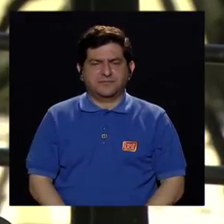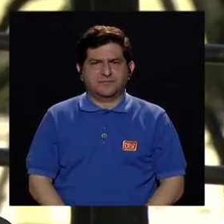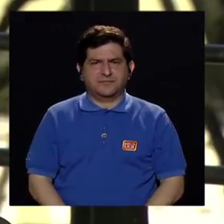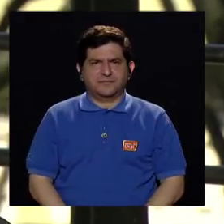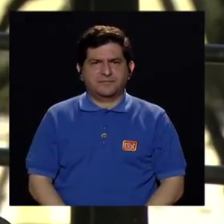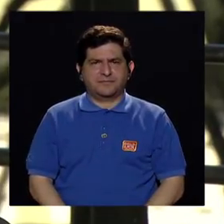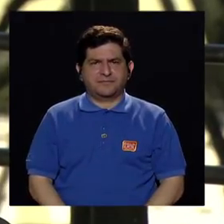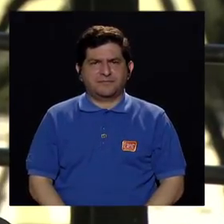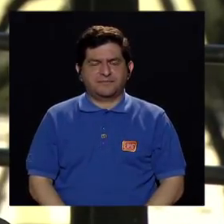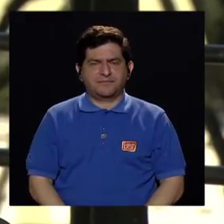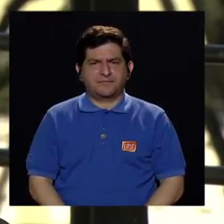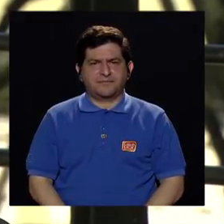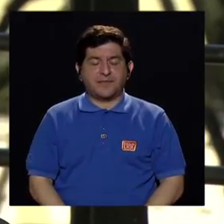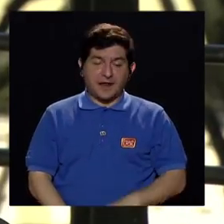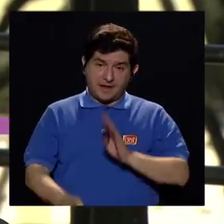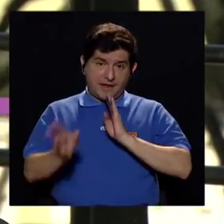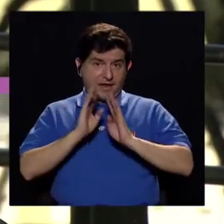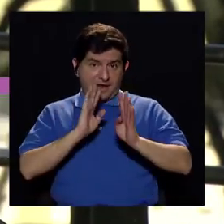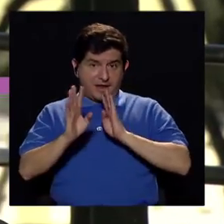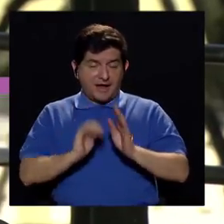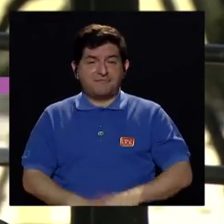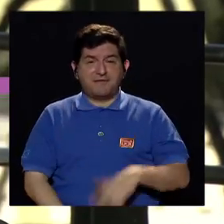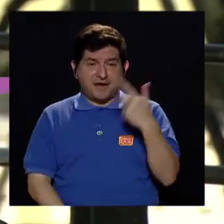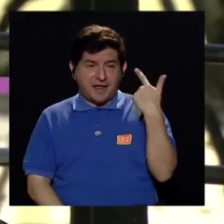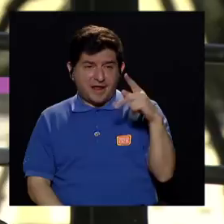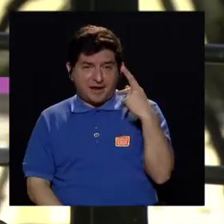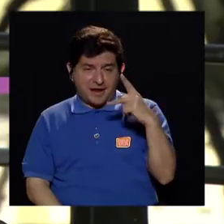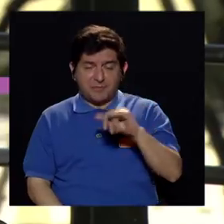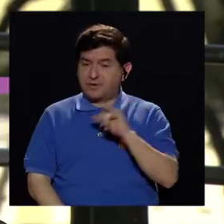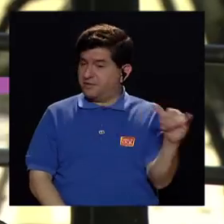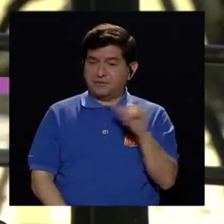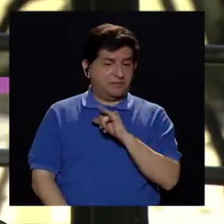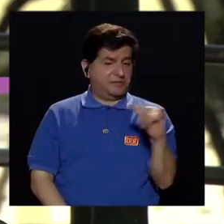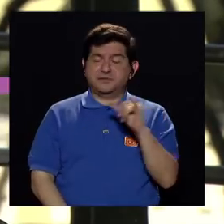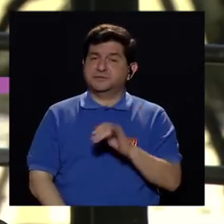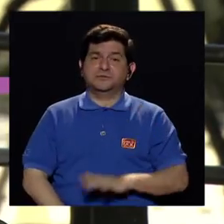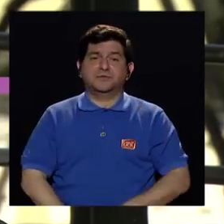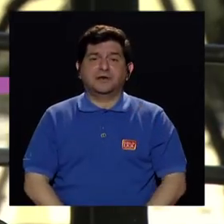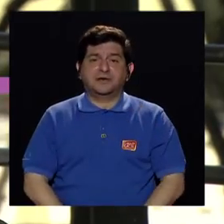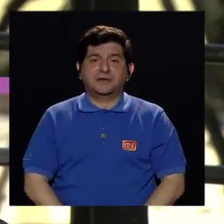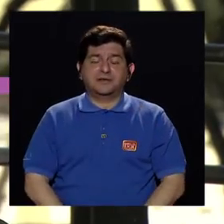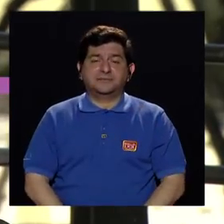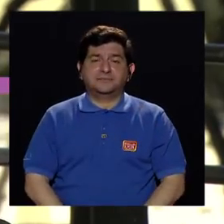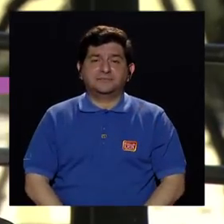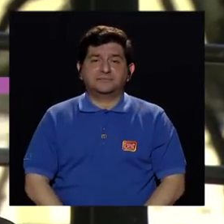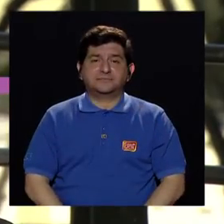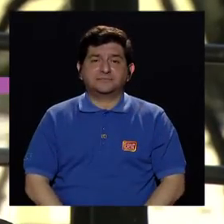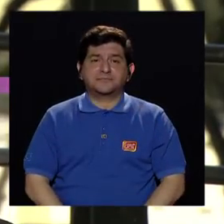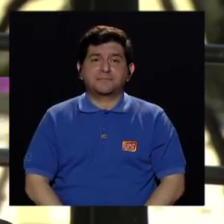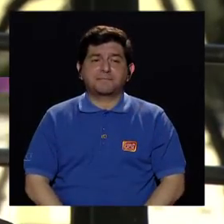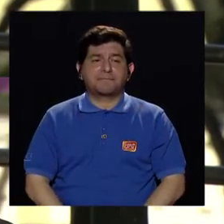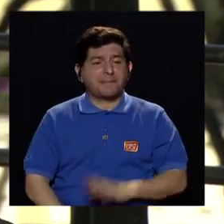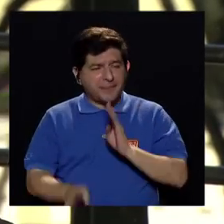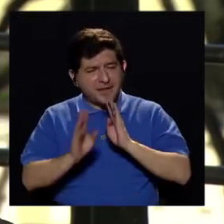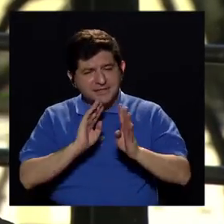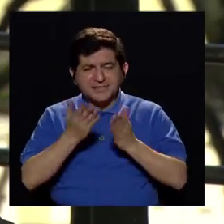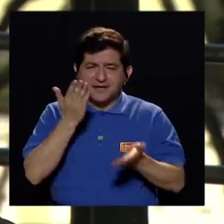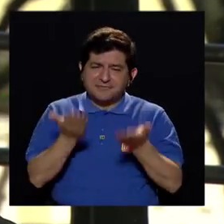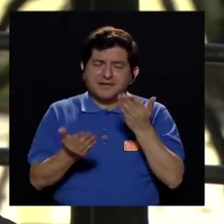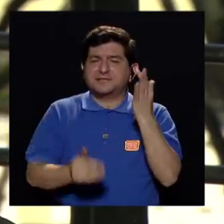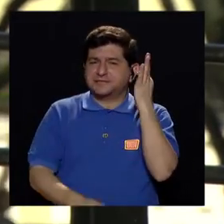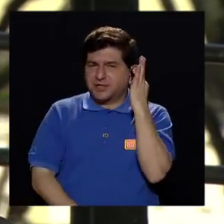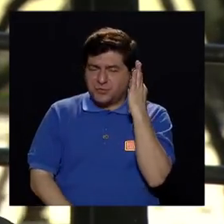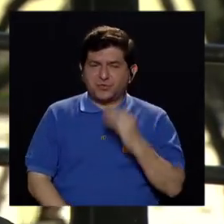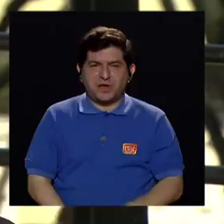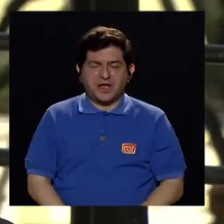de sexualidad? Estamos hablando que el riesgo es igual. Si bien es cierto, se ha hablado que muchas mujeres